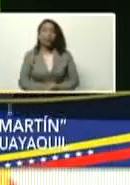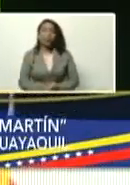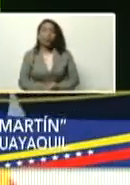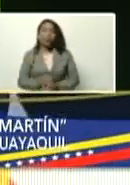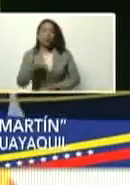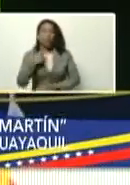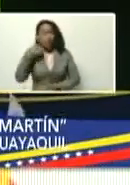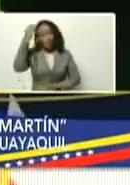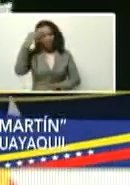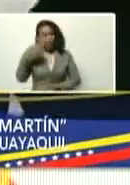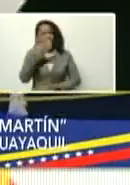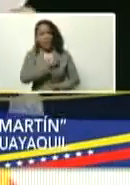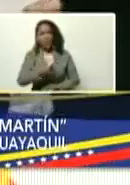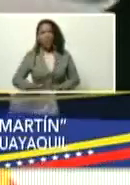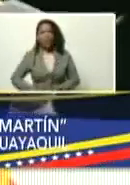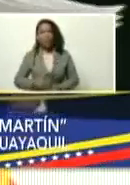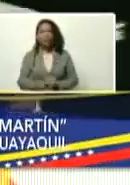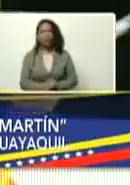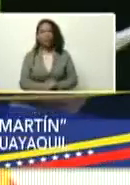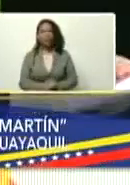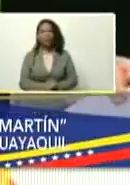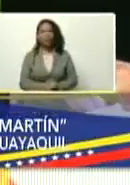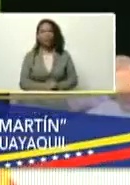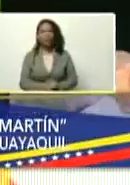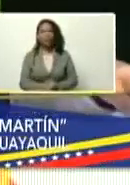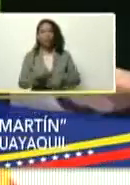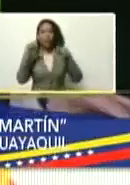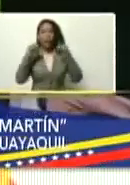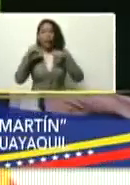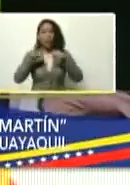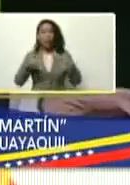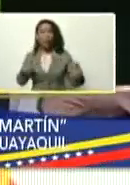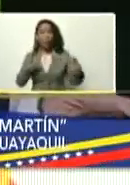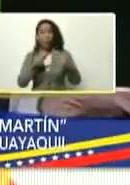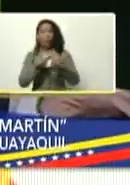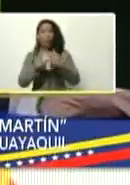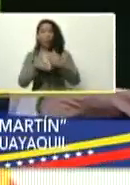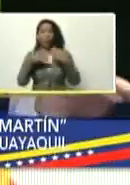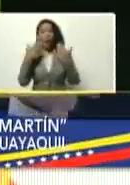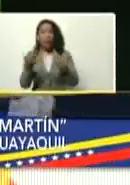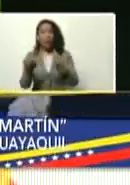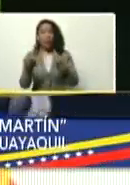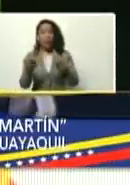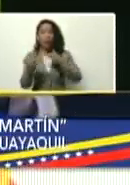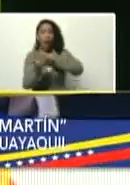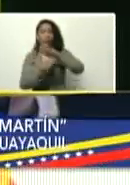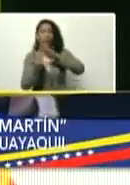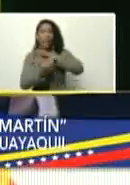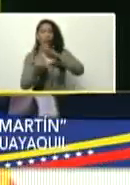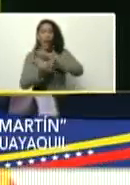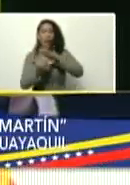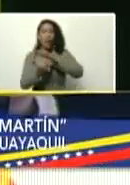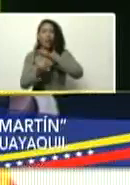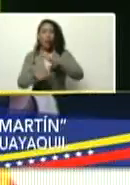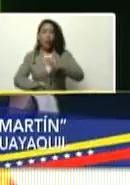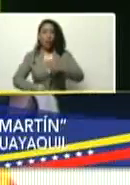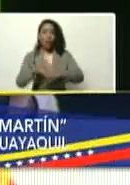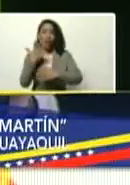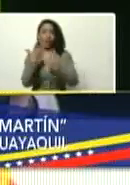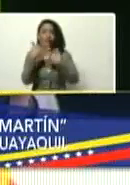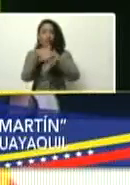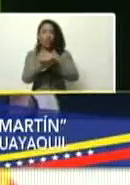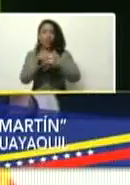Yo creo, presidente, que este encuentro es la base fundacional de la